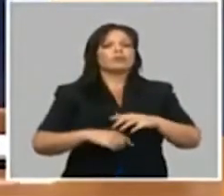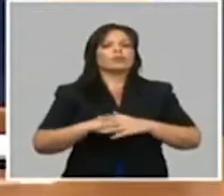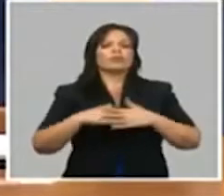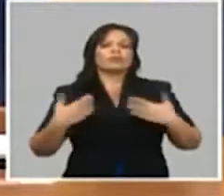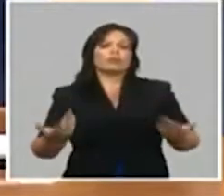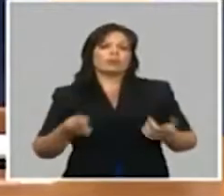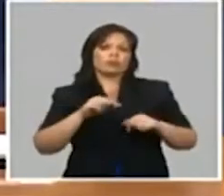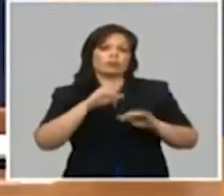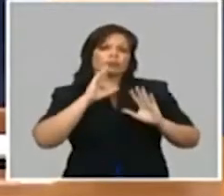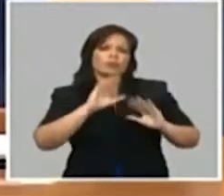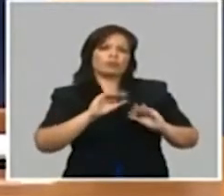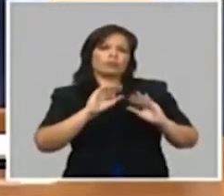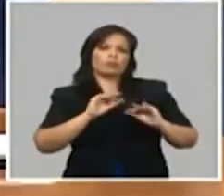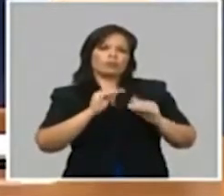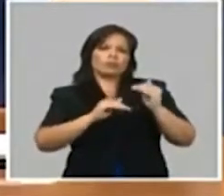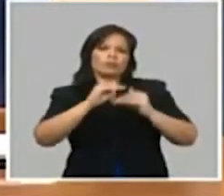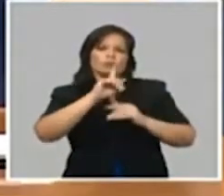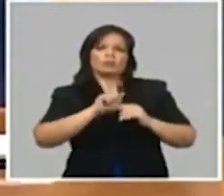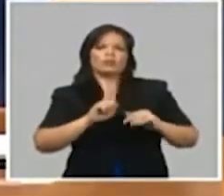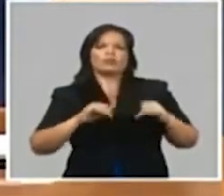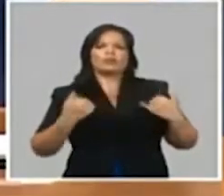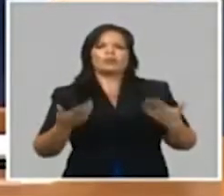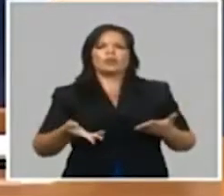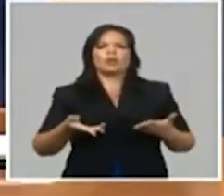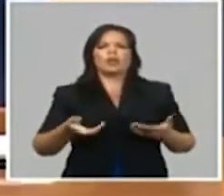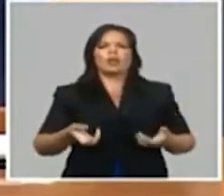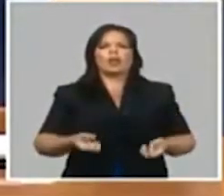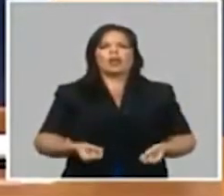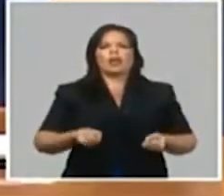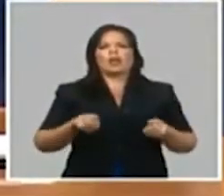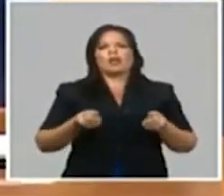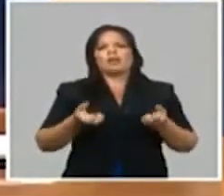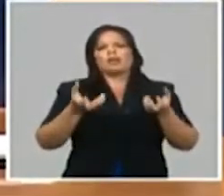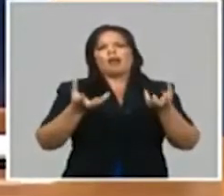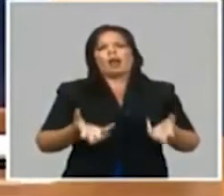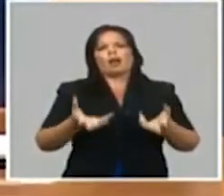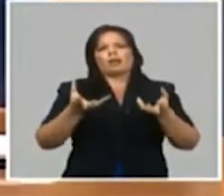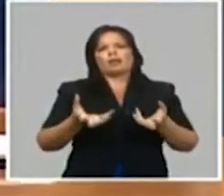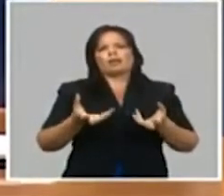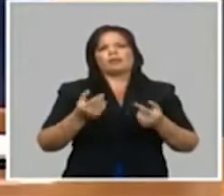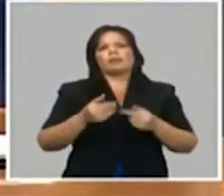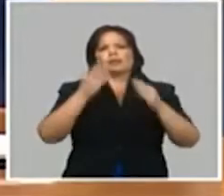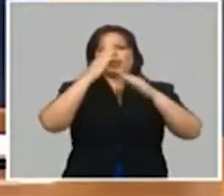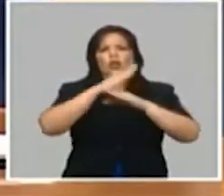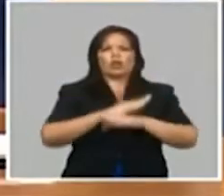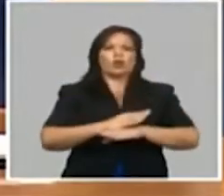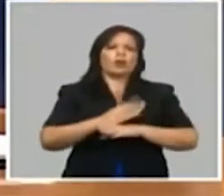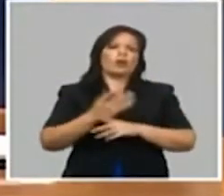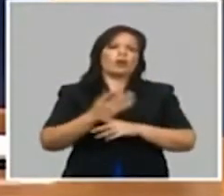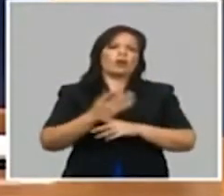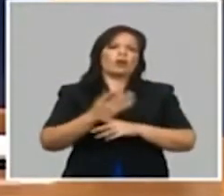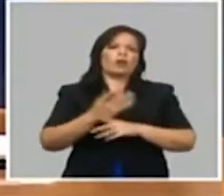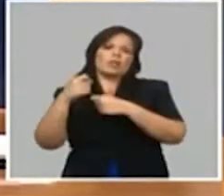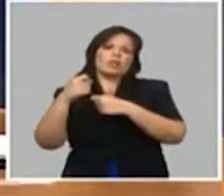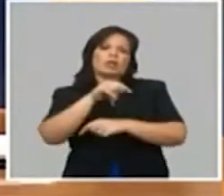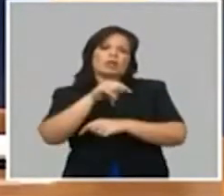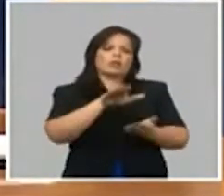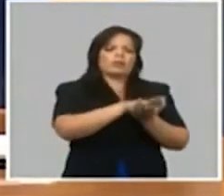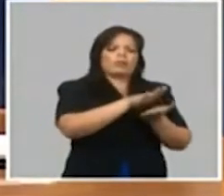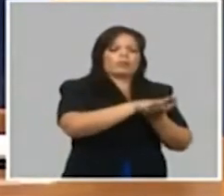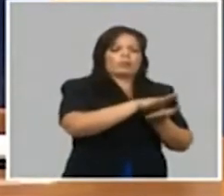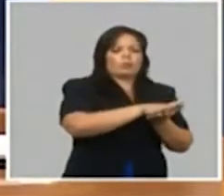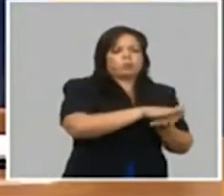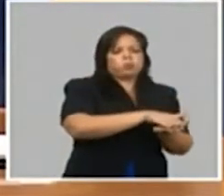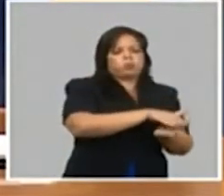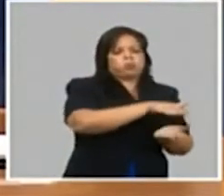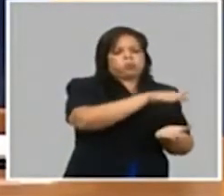también hablaba, lo decía el ministro, que es el tema de las cargas no comerciales que se han ido acumulando en estos meses y los equipajes